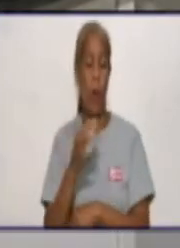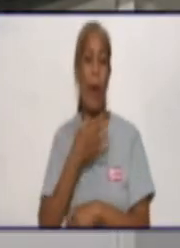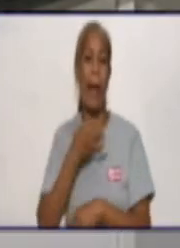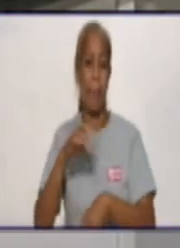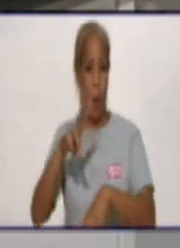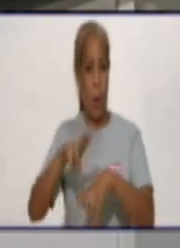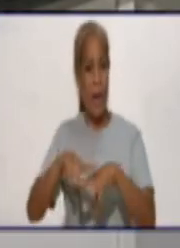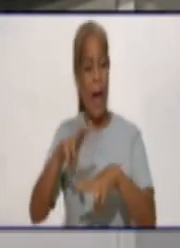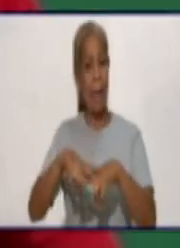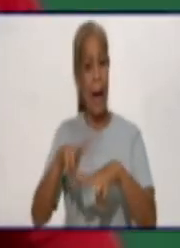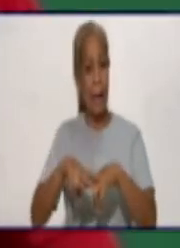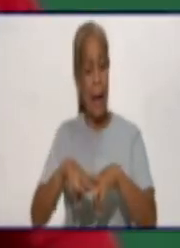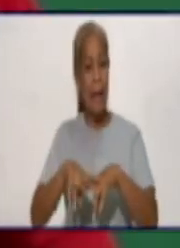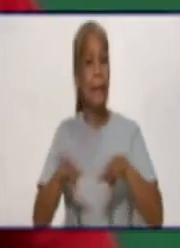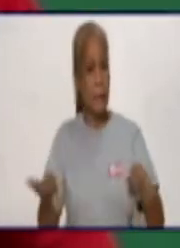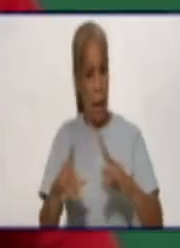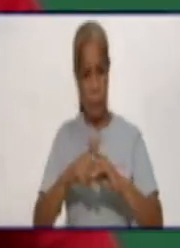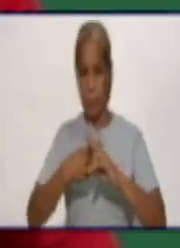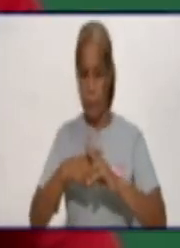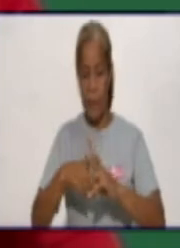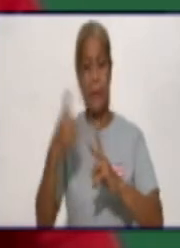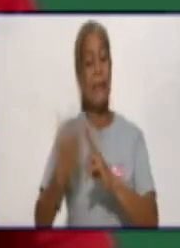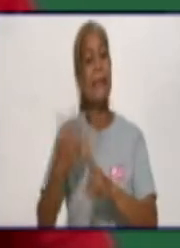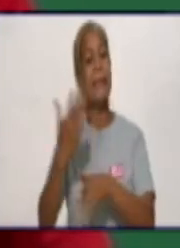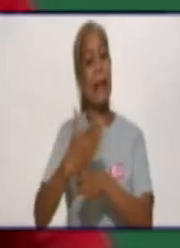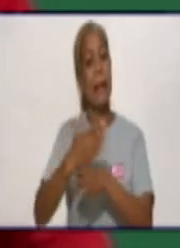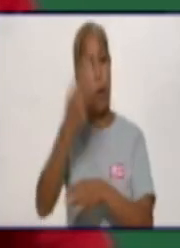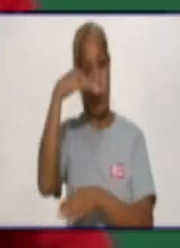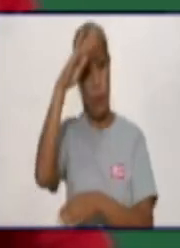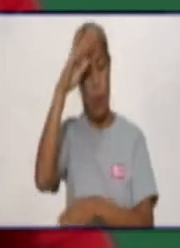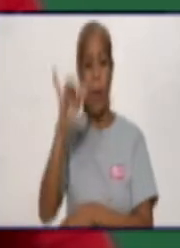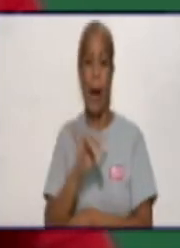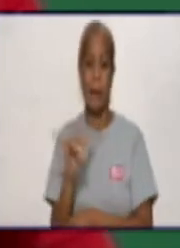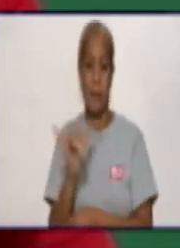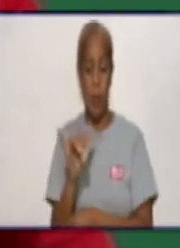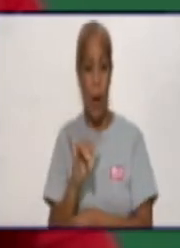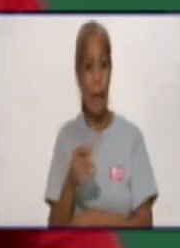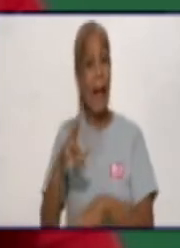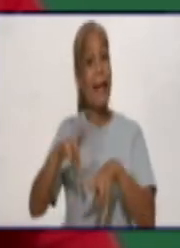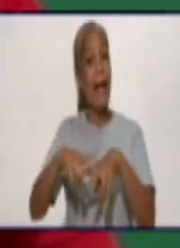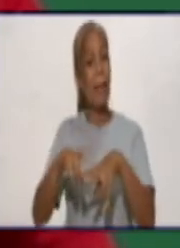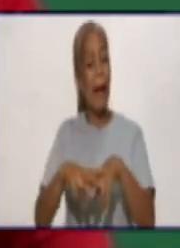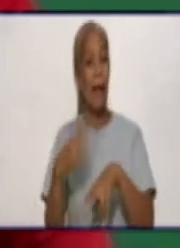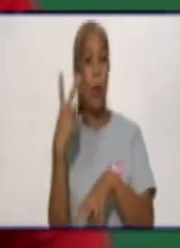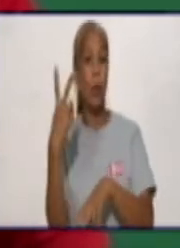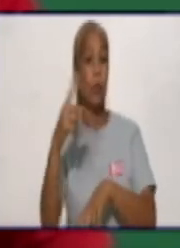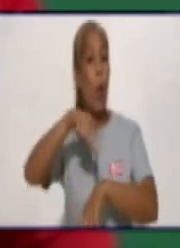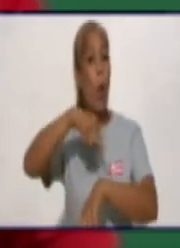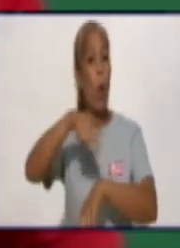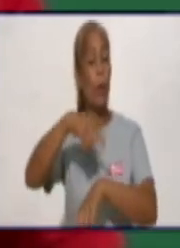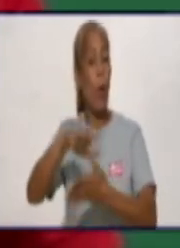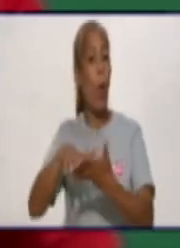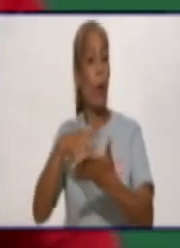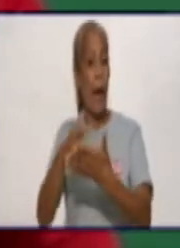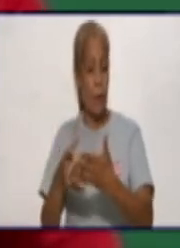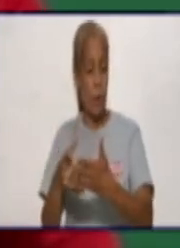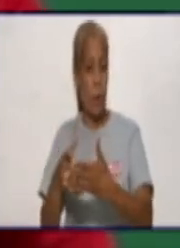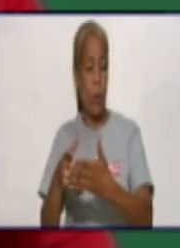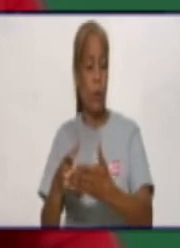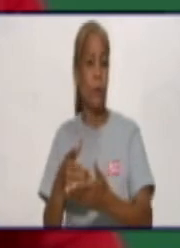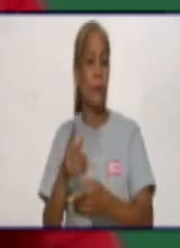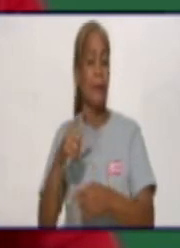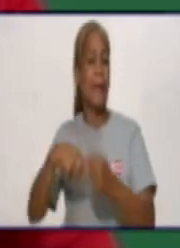se restableció la habana y se restableció santiago de cuba-la habana con dos con dos puntos de salir y decir vayamos con una salida